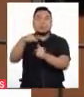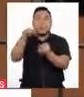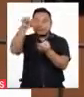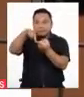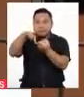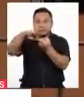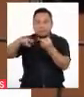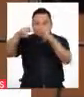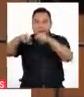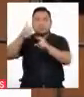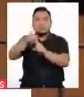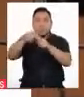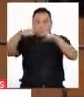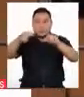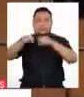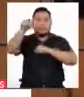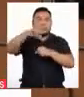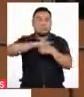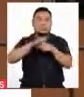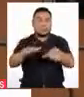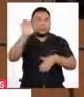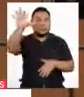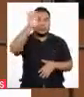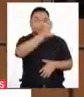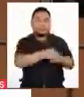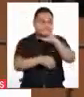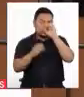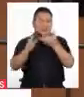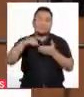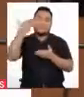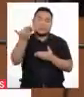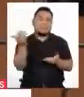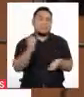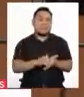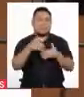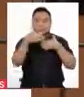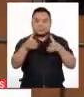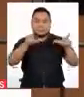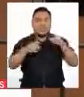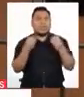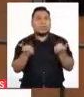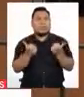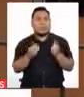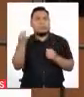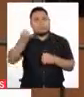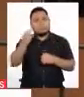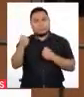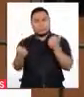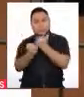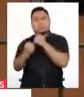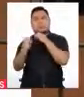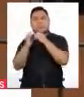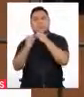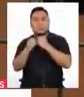este tipo de enfermedad, en este caso el COVID-19, pero más adelante la que fuera. Laboratorios bien implementados con todo el